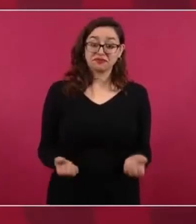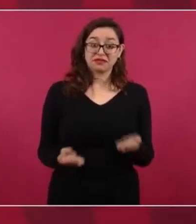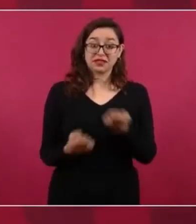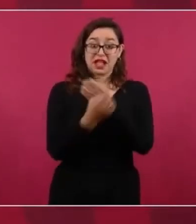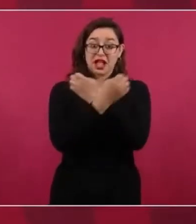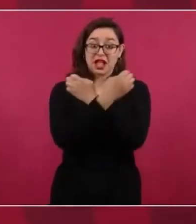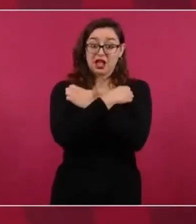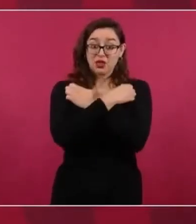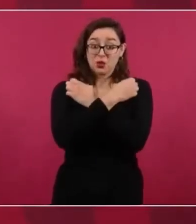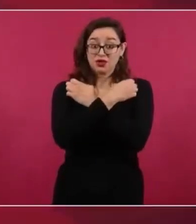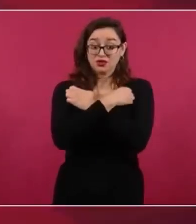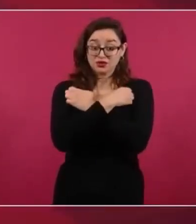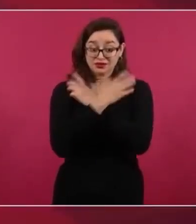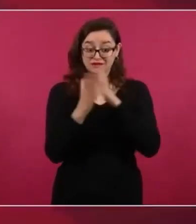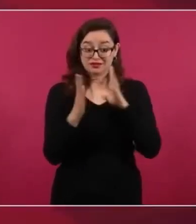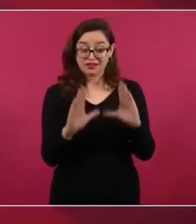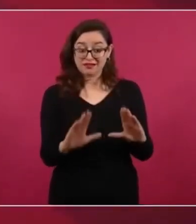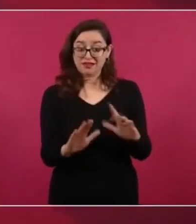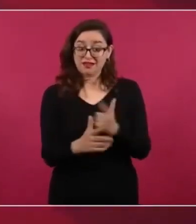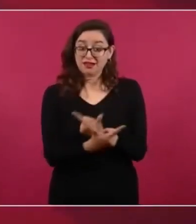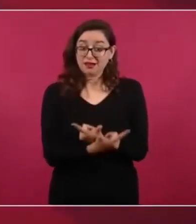libertad.